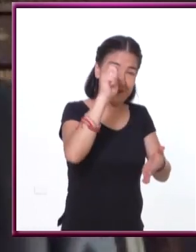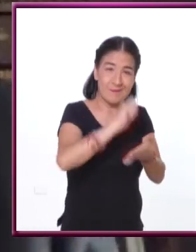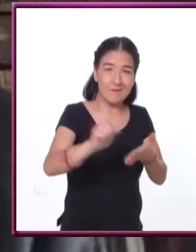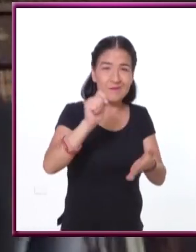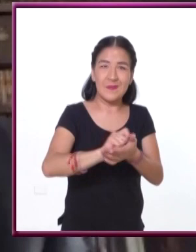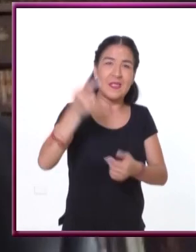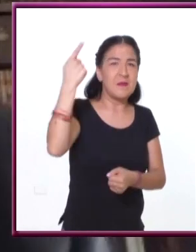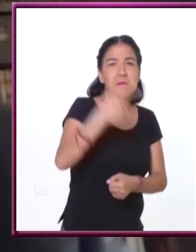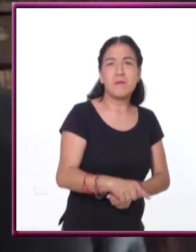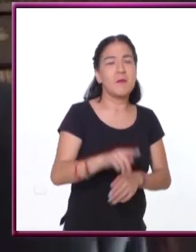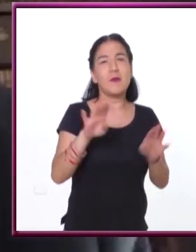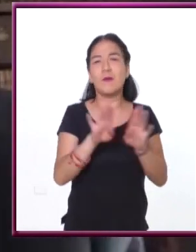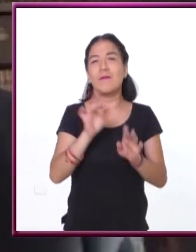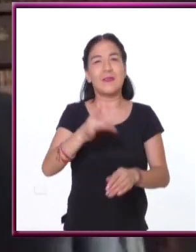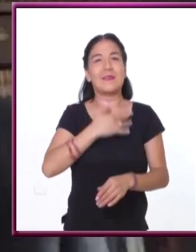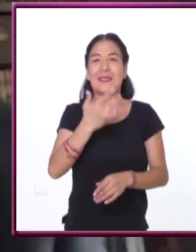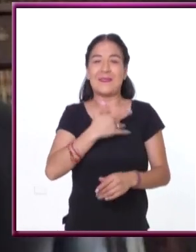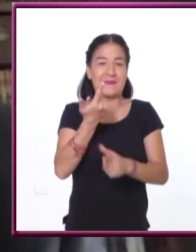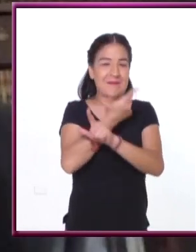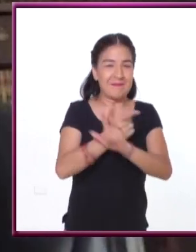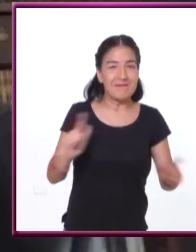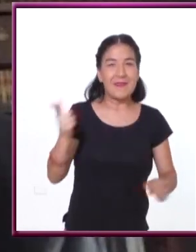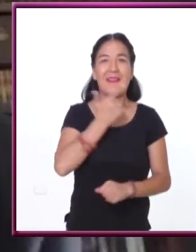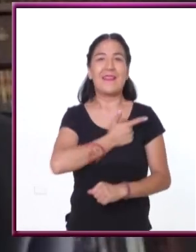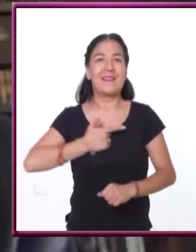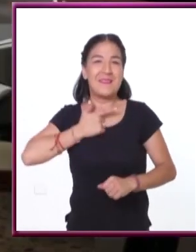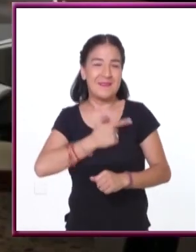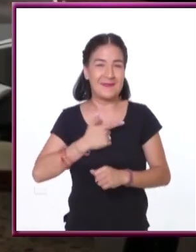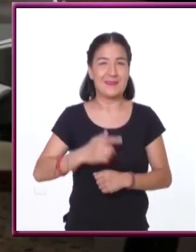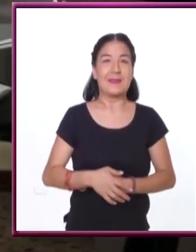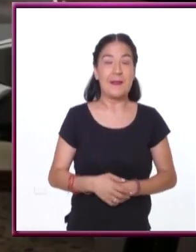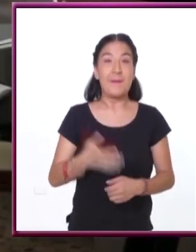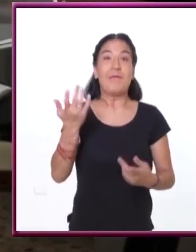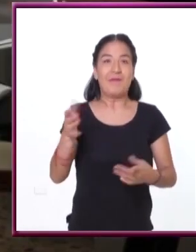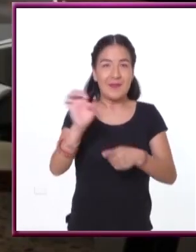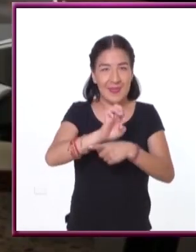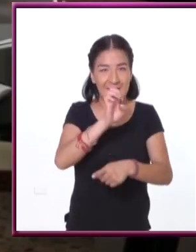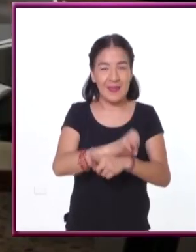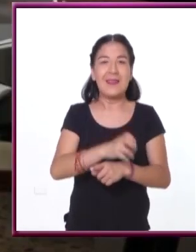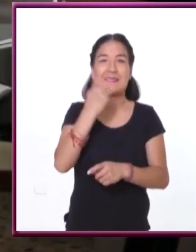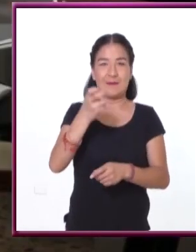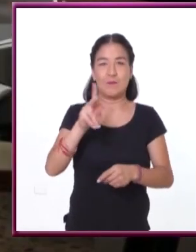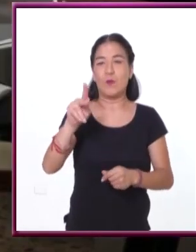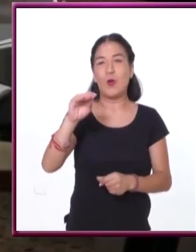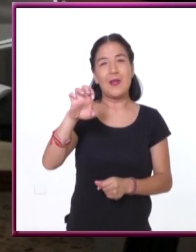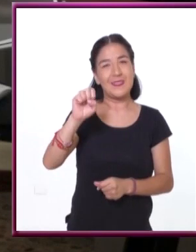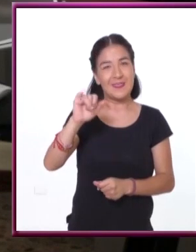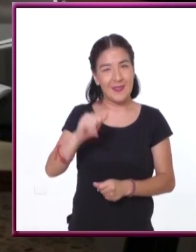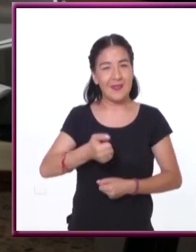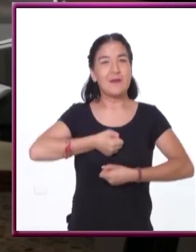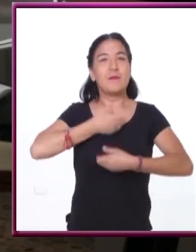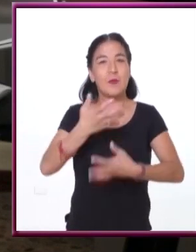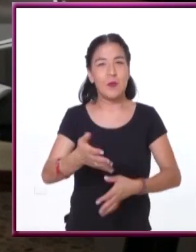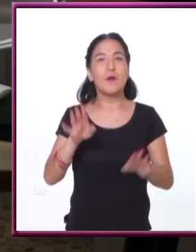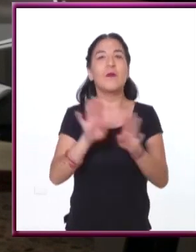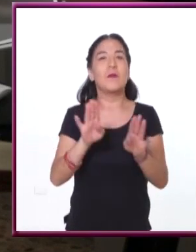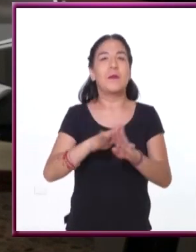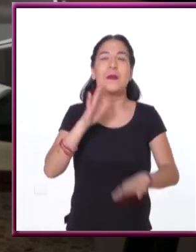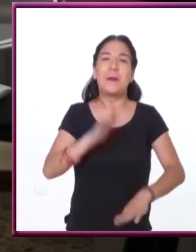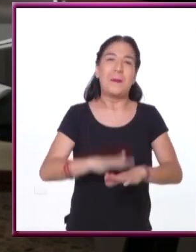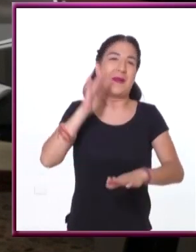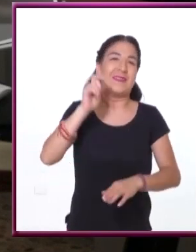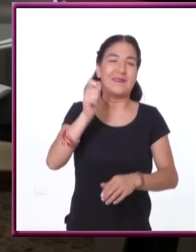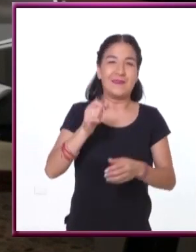escribirla, por eso se parece a divertirse o echar relajo. Entonces la poesía es una forma, la más alta